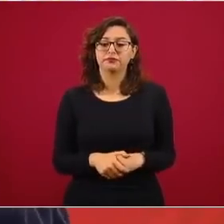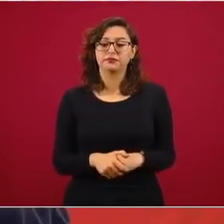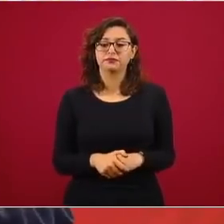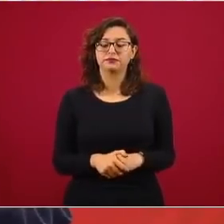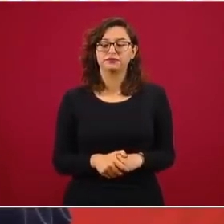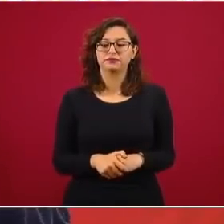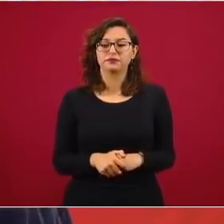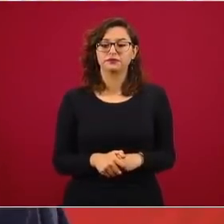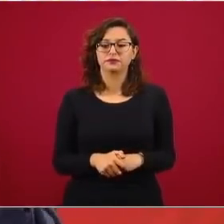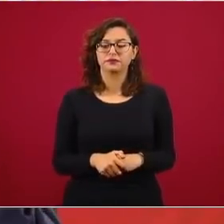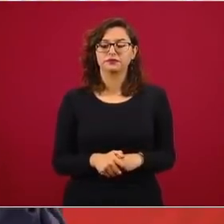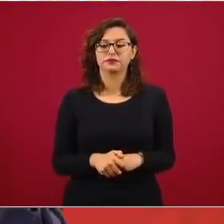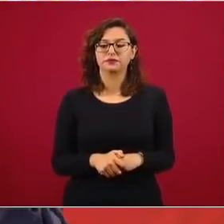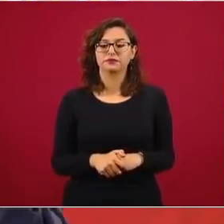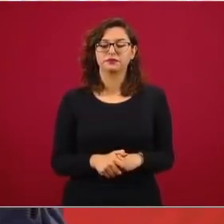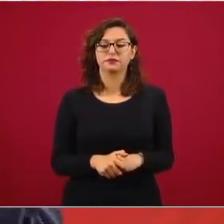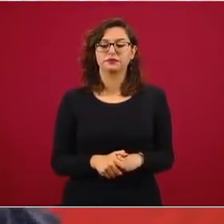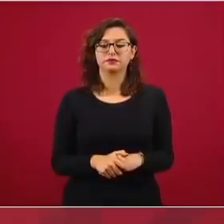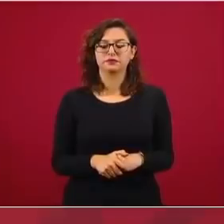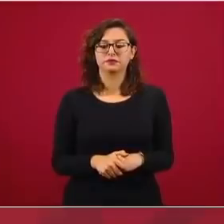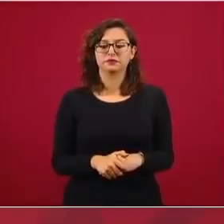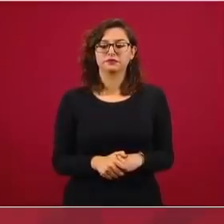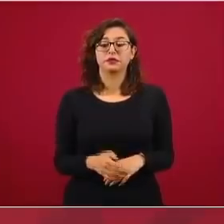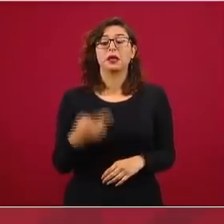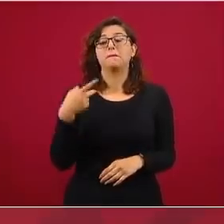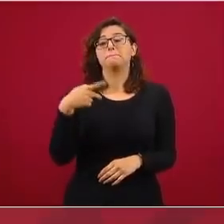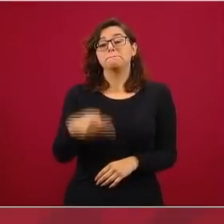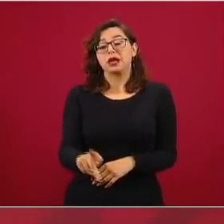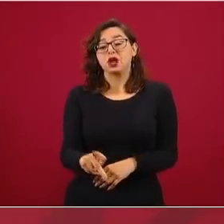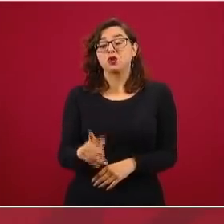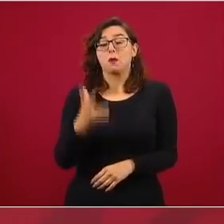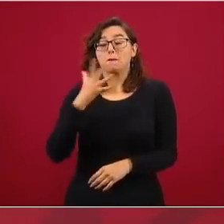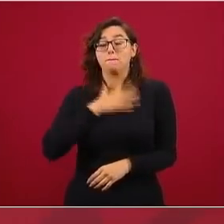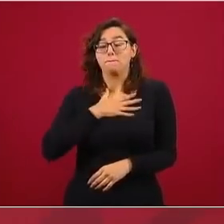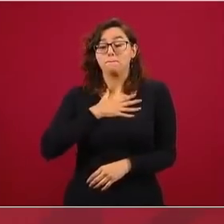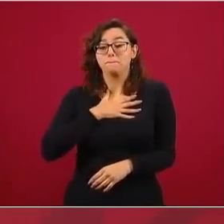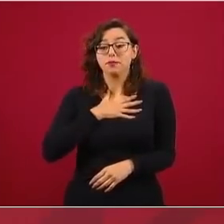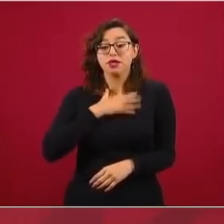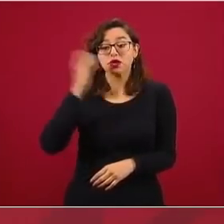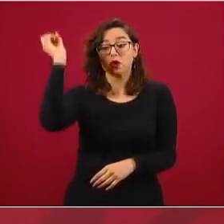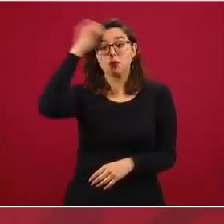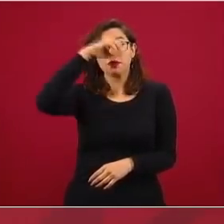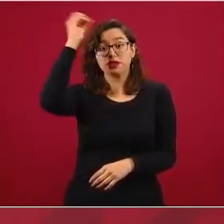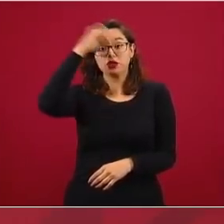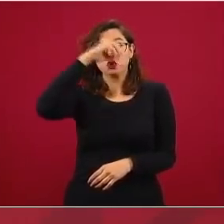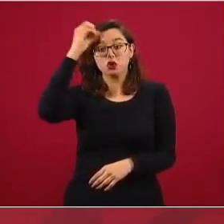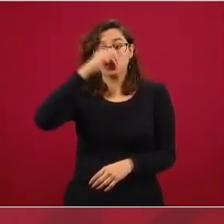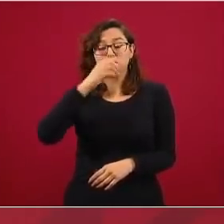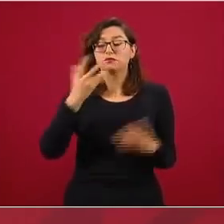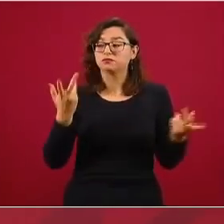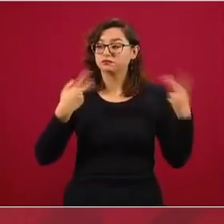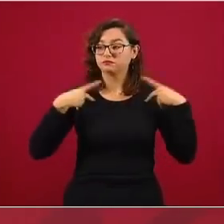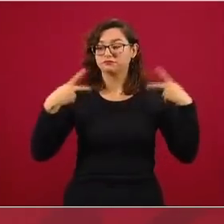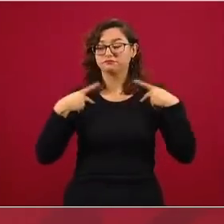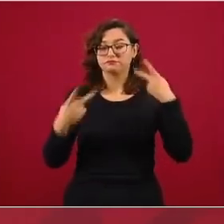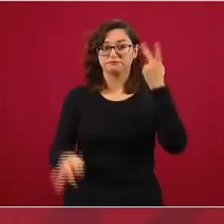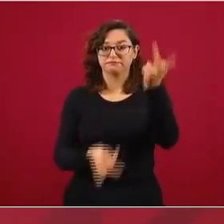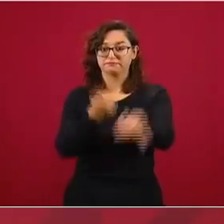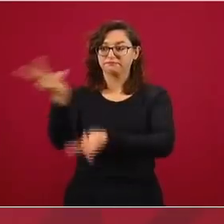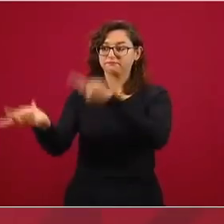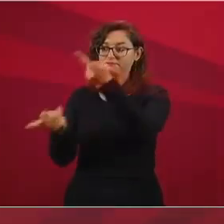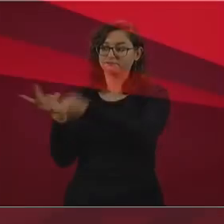tiene que ser, ese es mi punto de vista, con una consulta ciudadana.